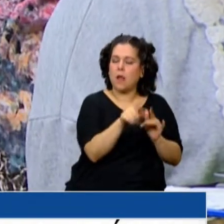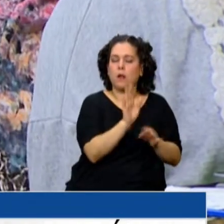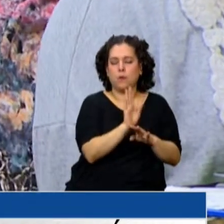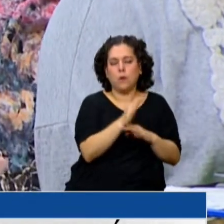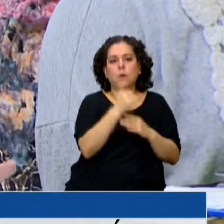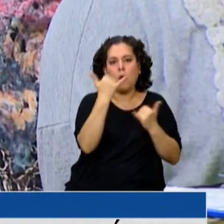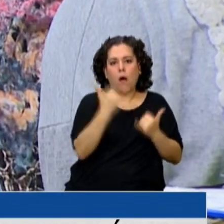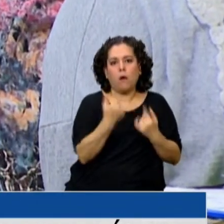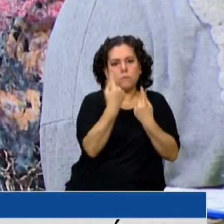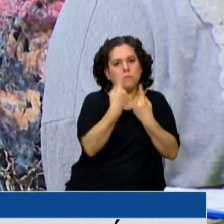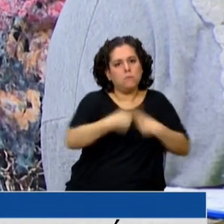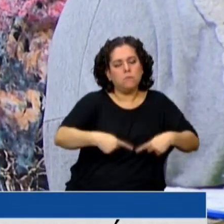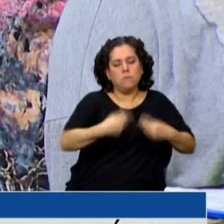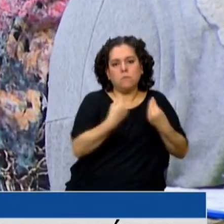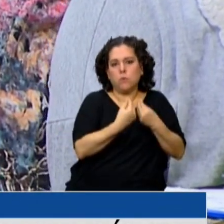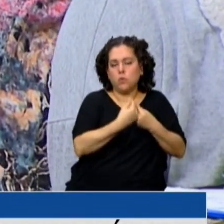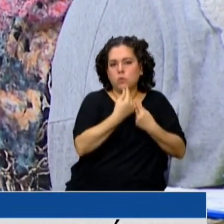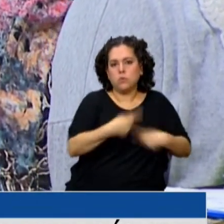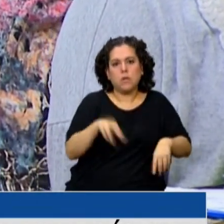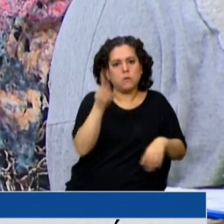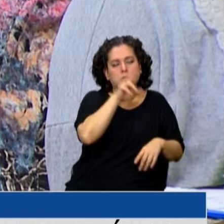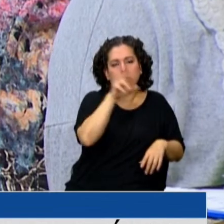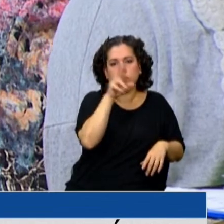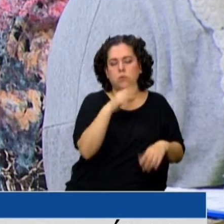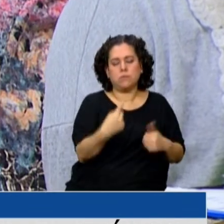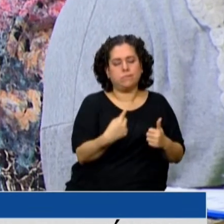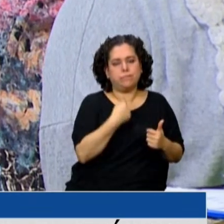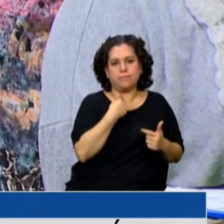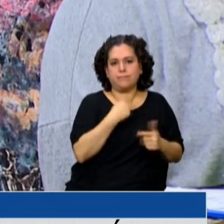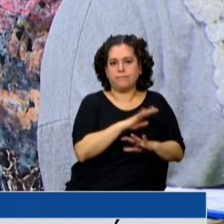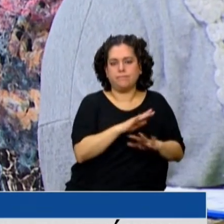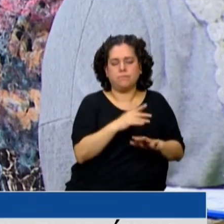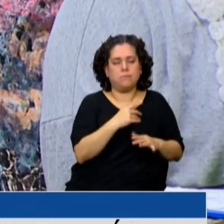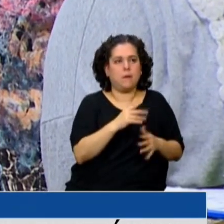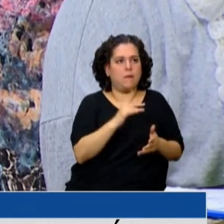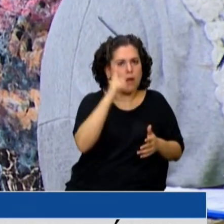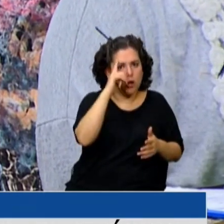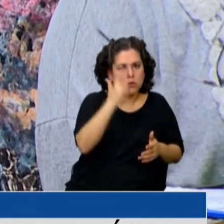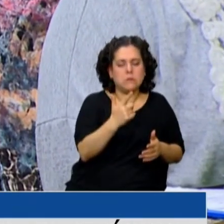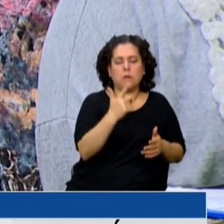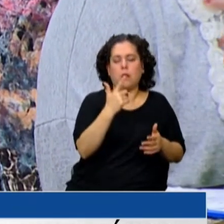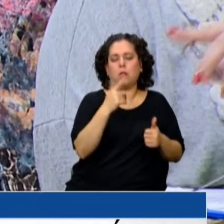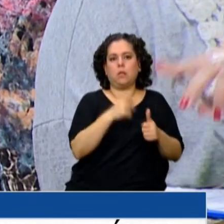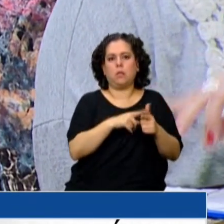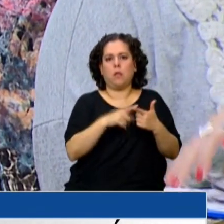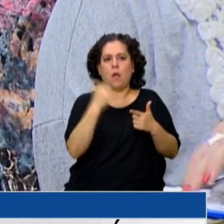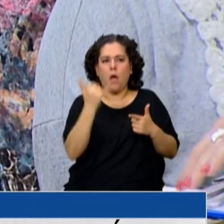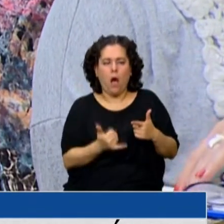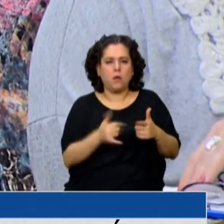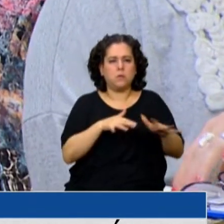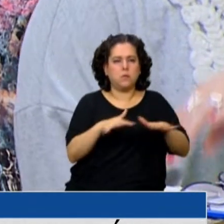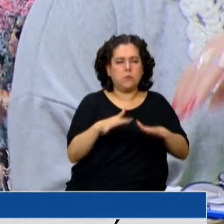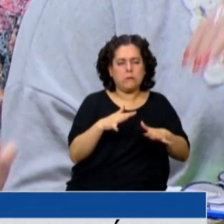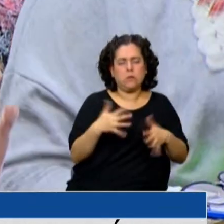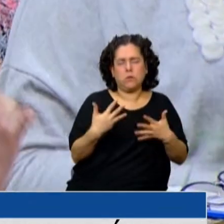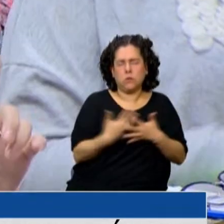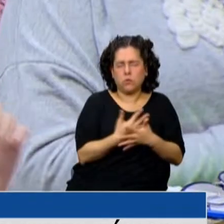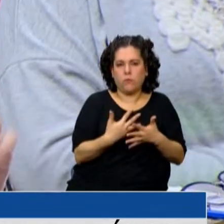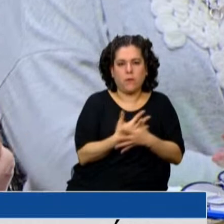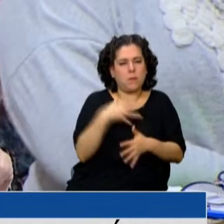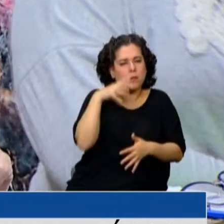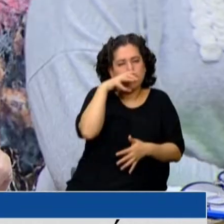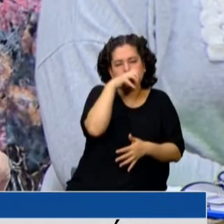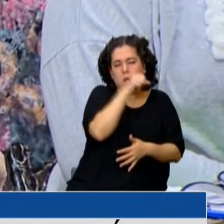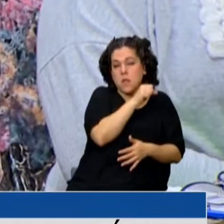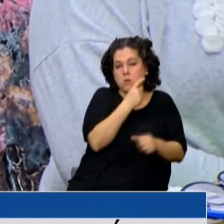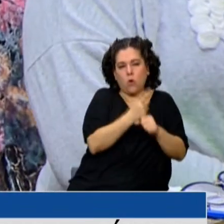víctimas invisibilizadas y muchas veces que afrontan las graves consecuencias en silencio, sin